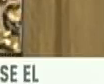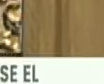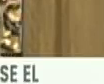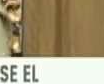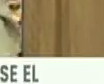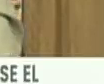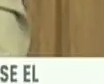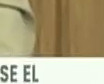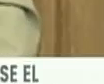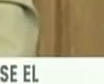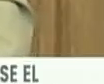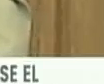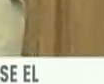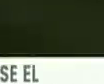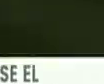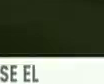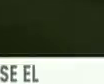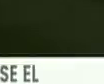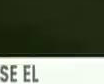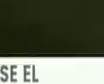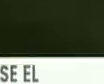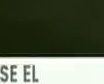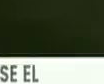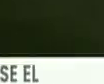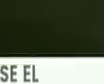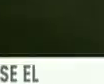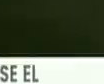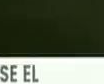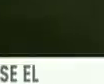Ángel Rodríguez se ríe porque él no sabe.